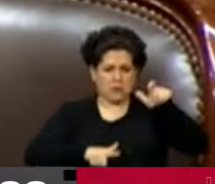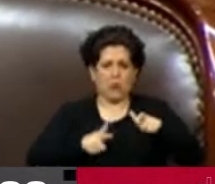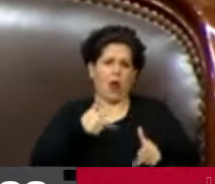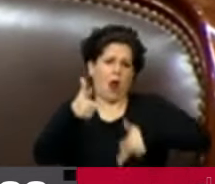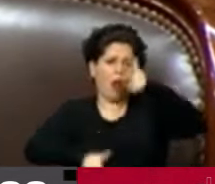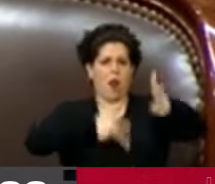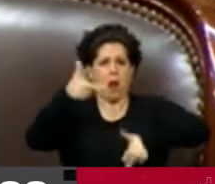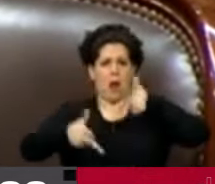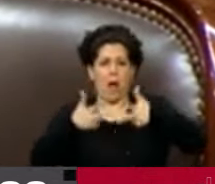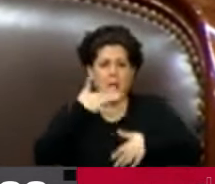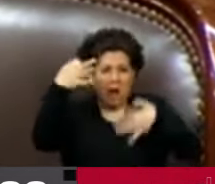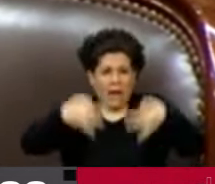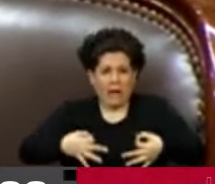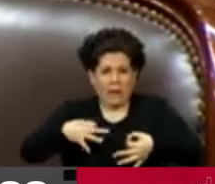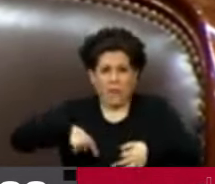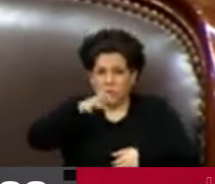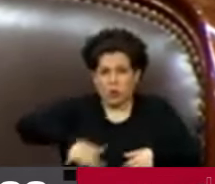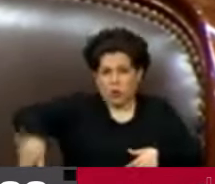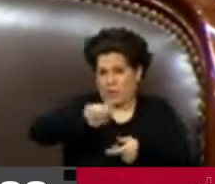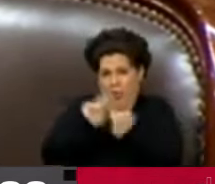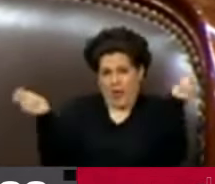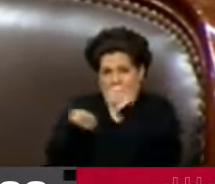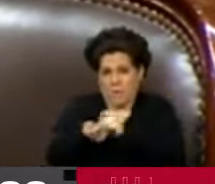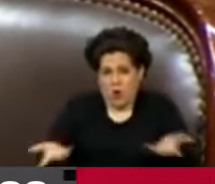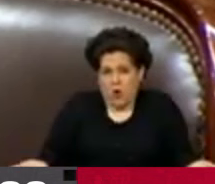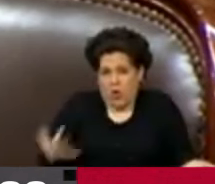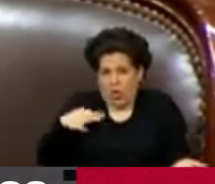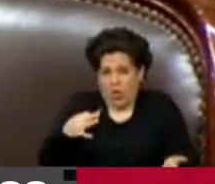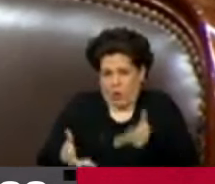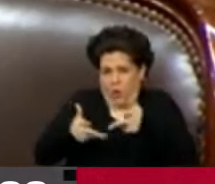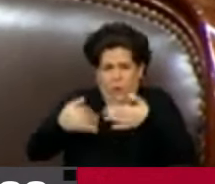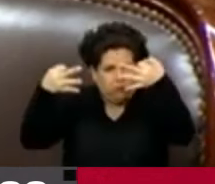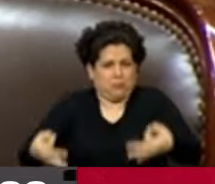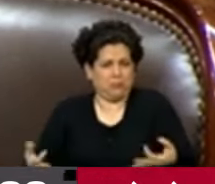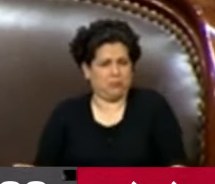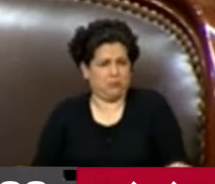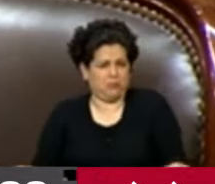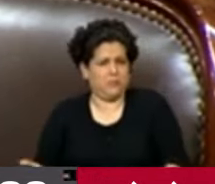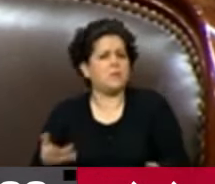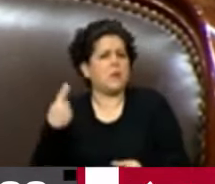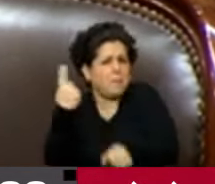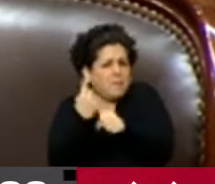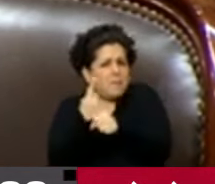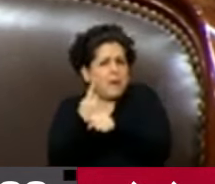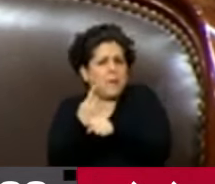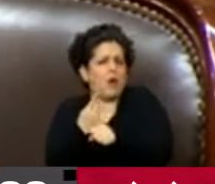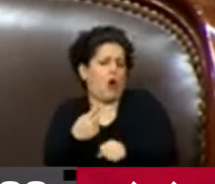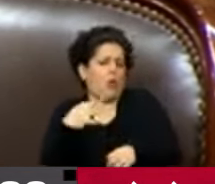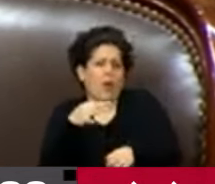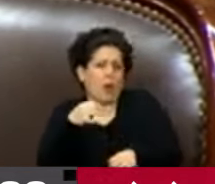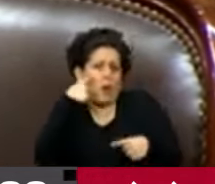presidente. Nos vamos a abstener por dos razones muy elementales. La primera, una correspondencia institucional. Es lo que